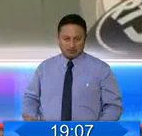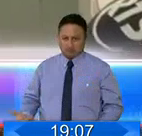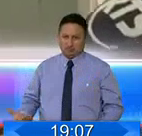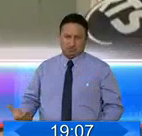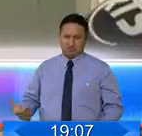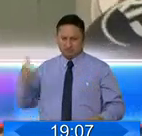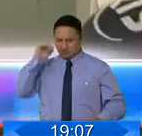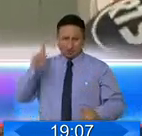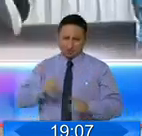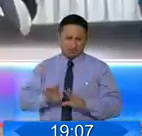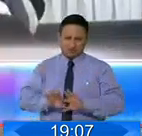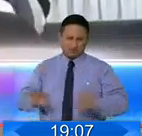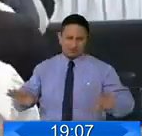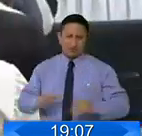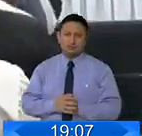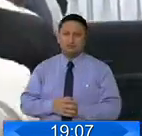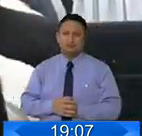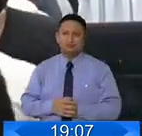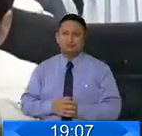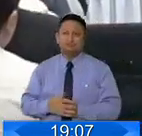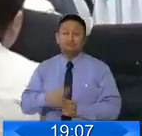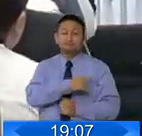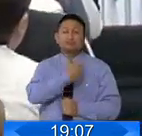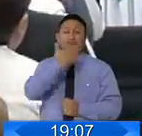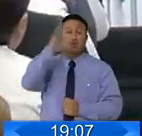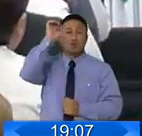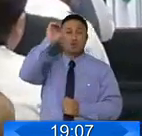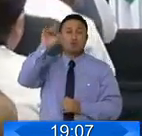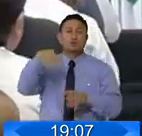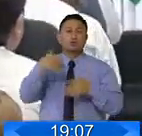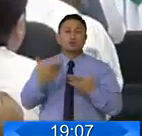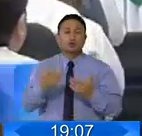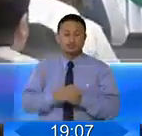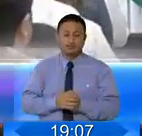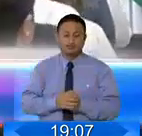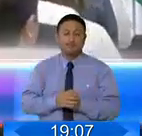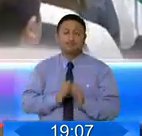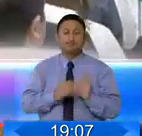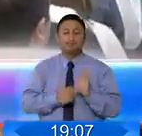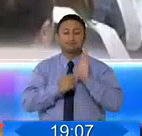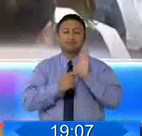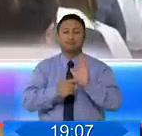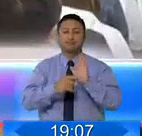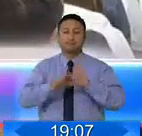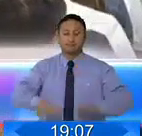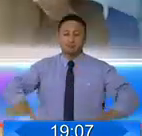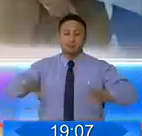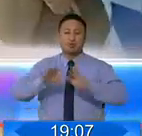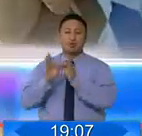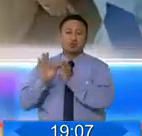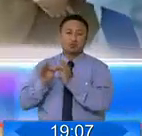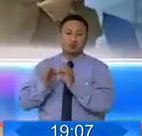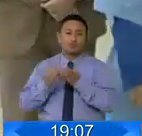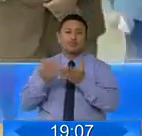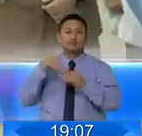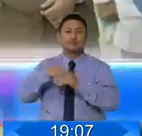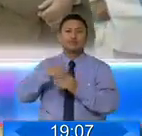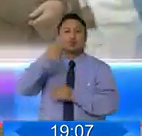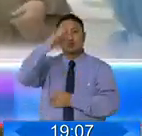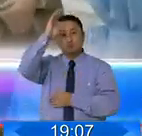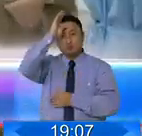que eso es un despropósito. Las declaraciones las realizó en el marco de la presentación de áreas mejoradas en el Hospital